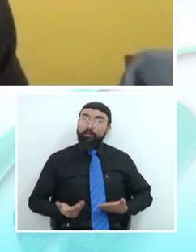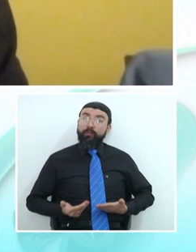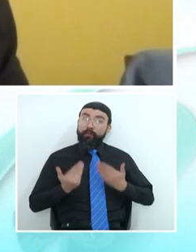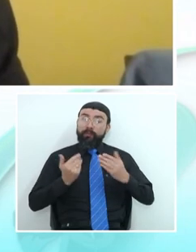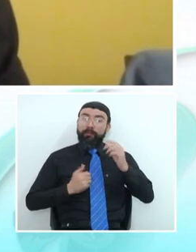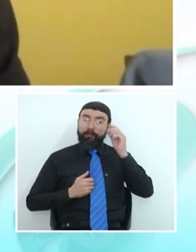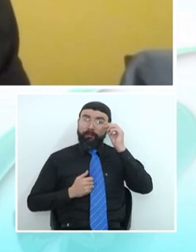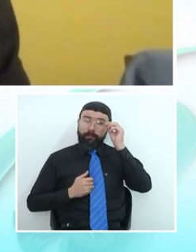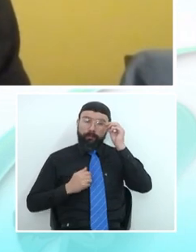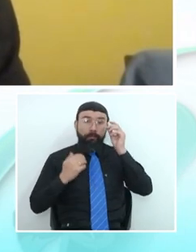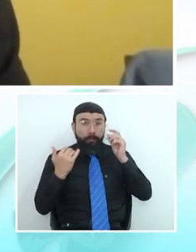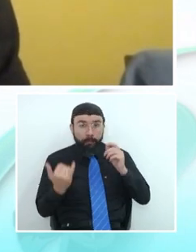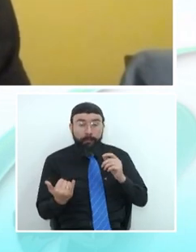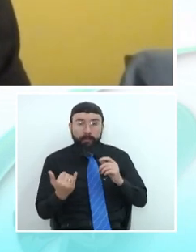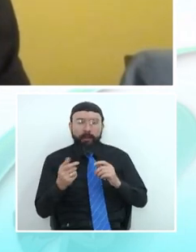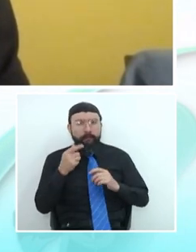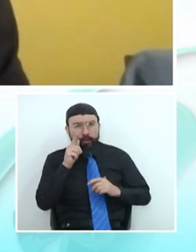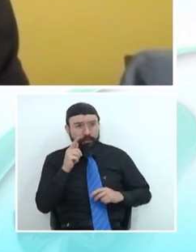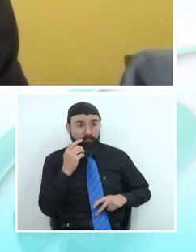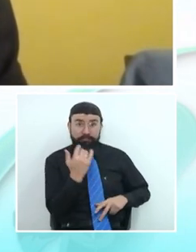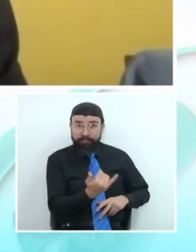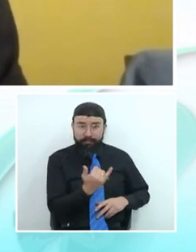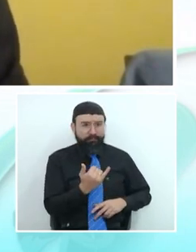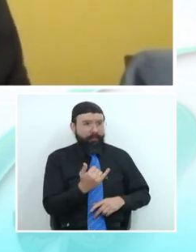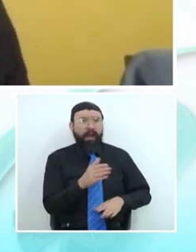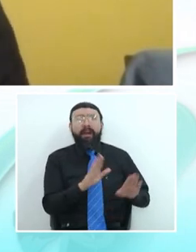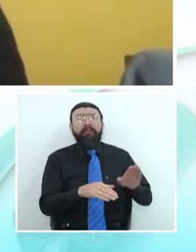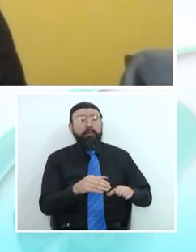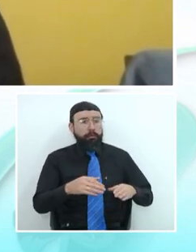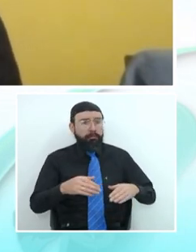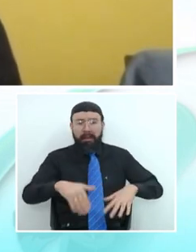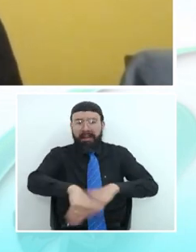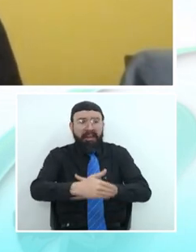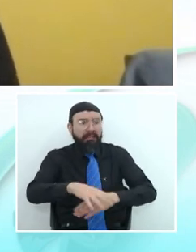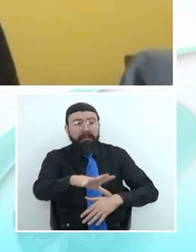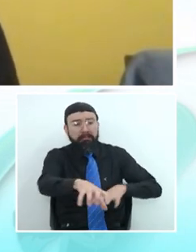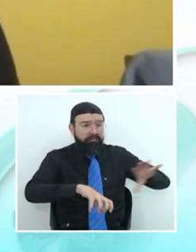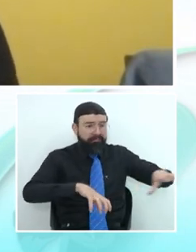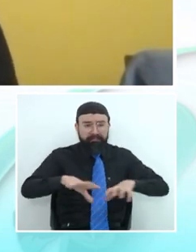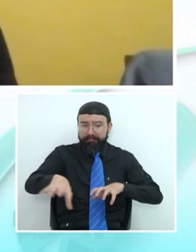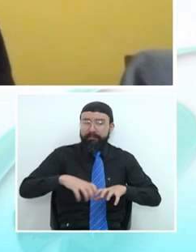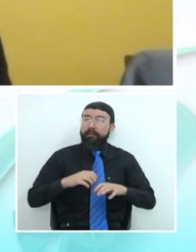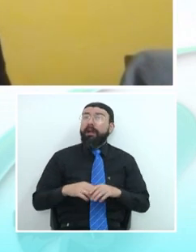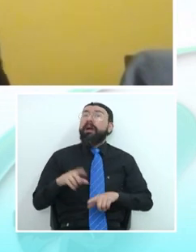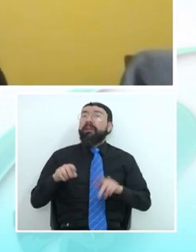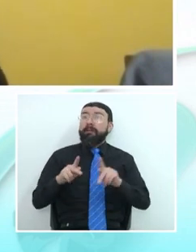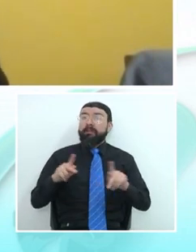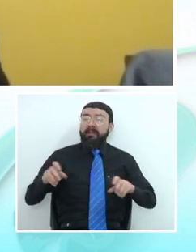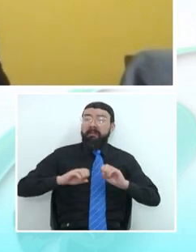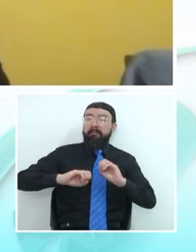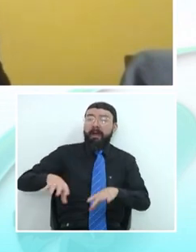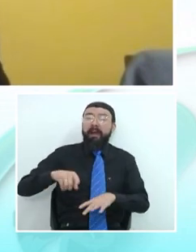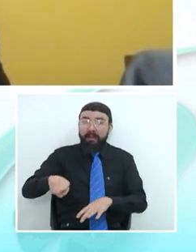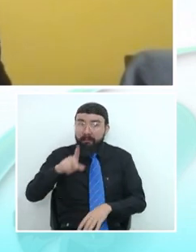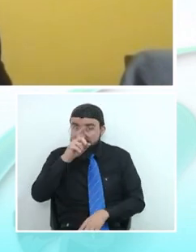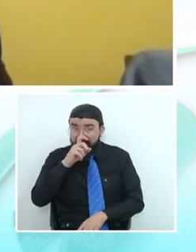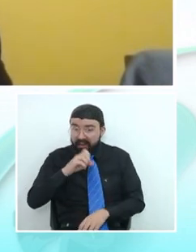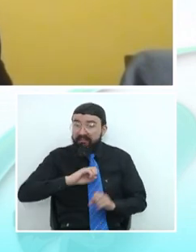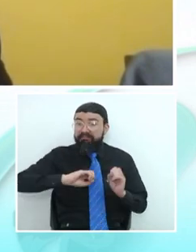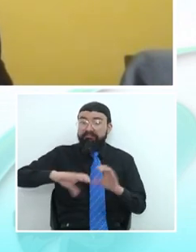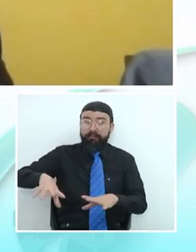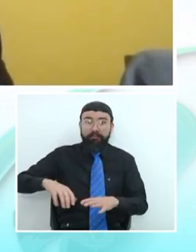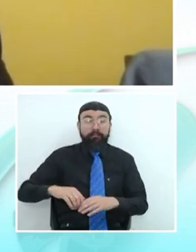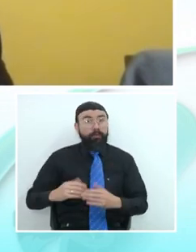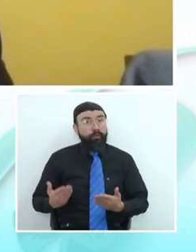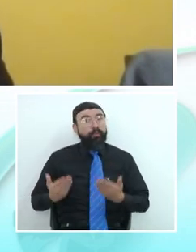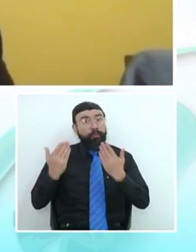que además se da silvestre, casi se puede decir. No, claro, es maleza y la gente se la da a los marranos. Yo también